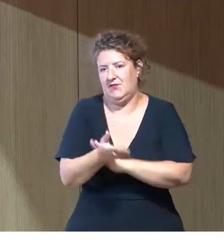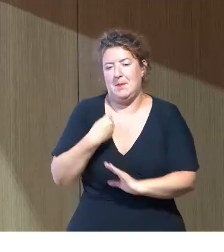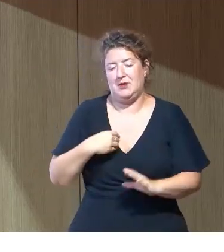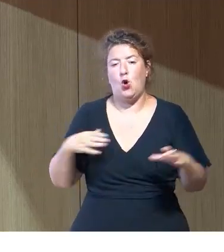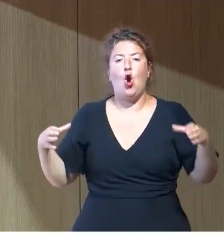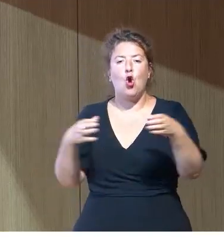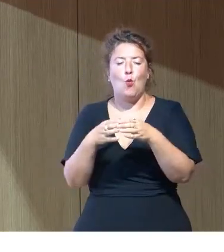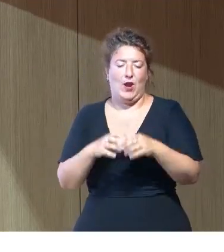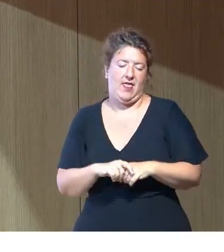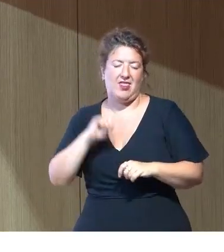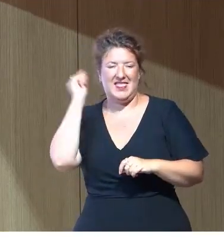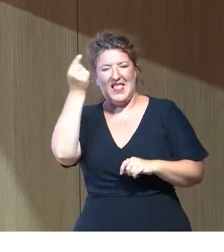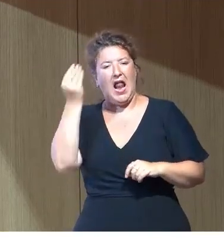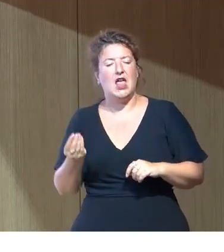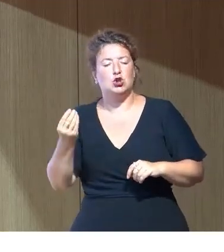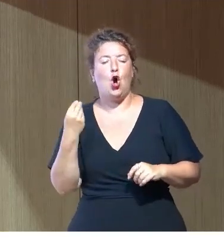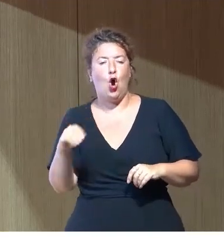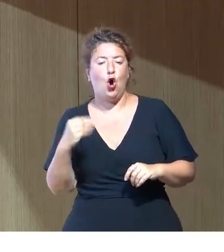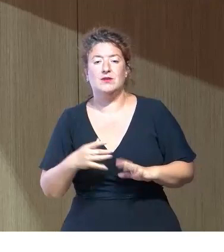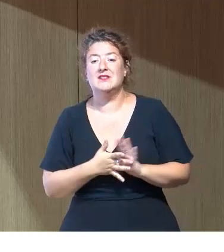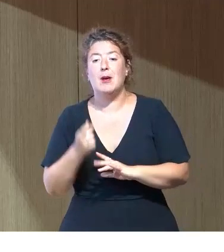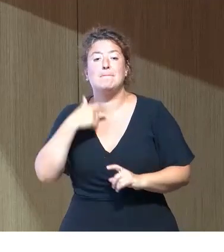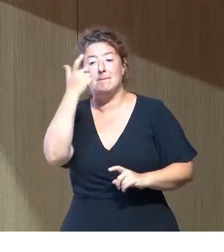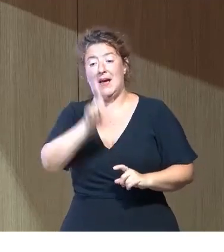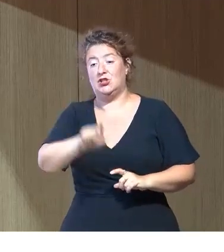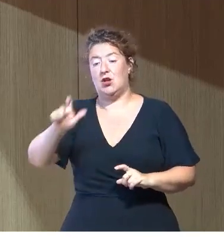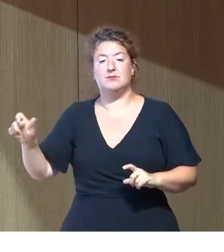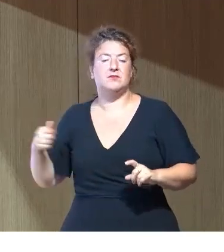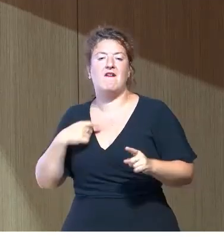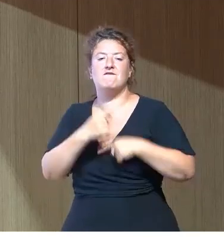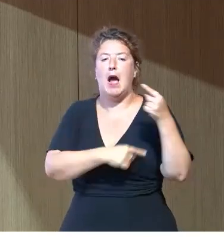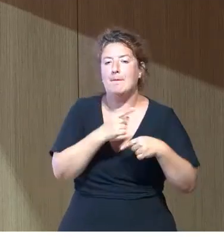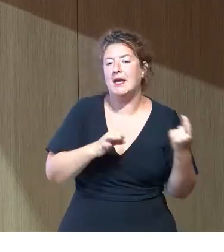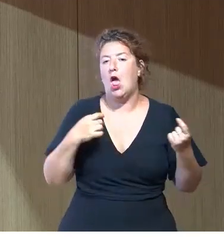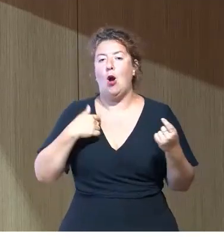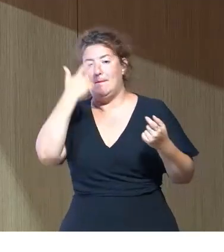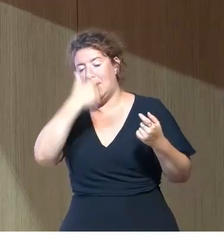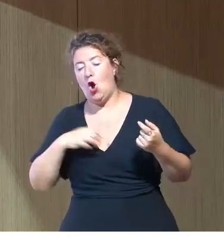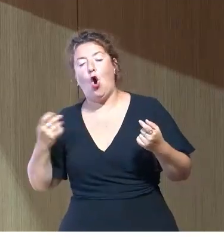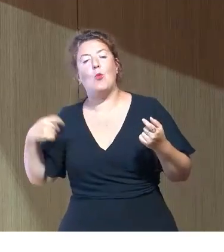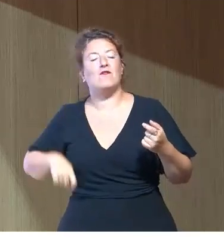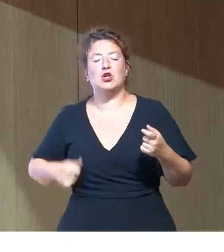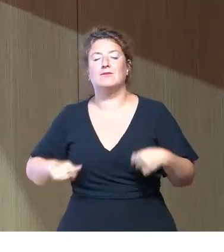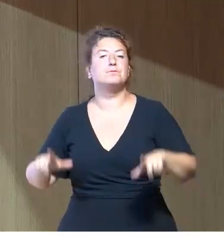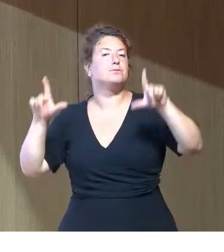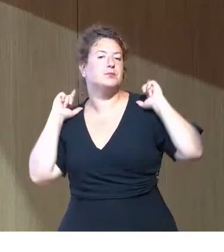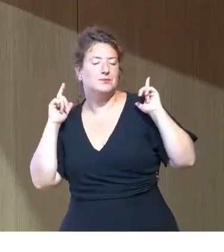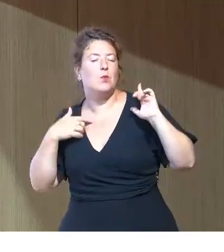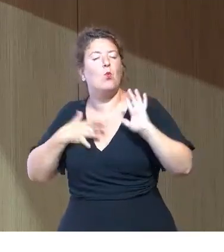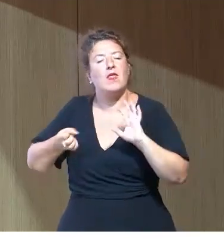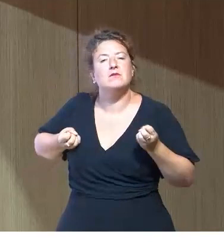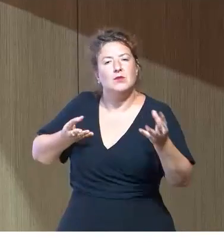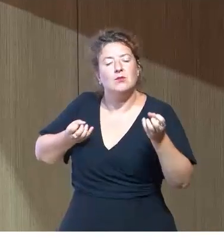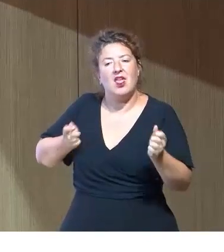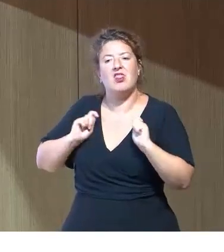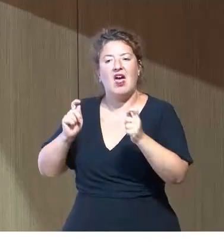donde se cuentan las cosas en primera persona seas familia seas personas seas profesional y que puede generar